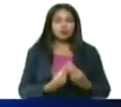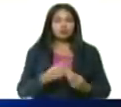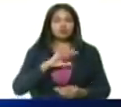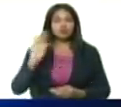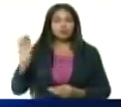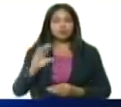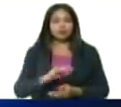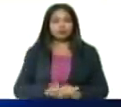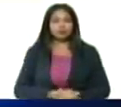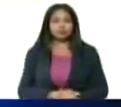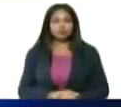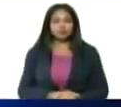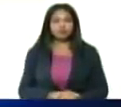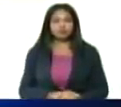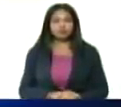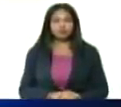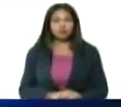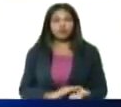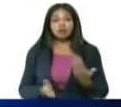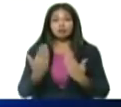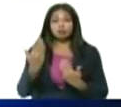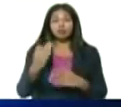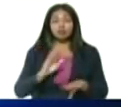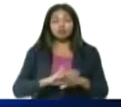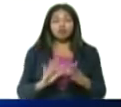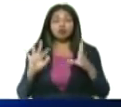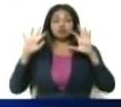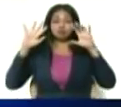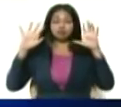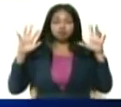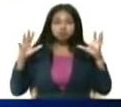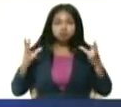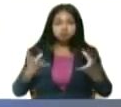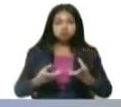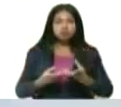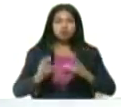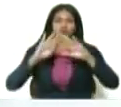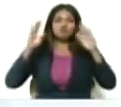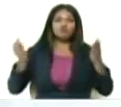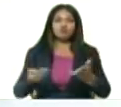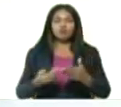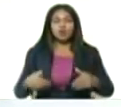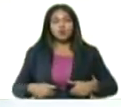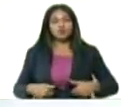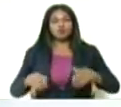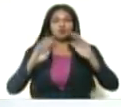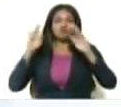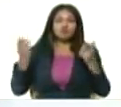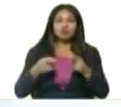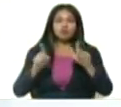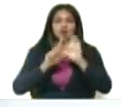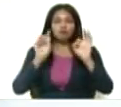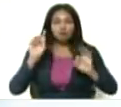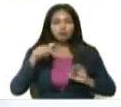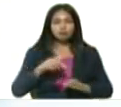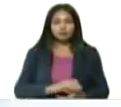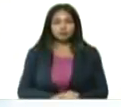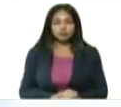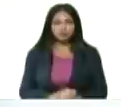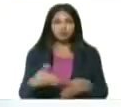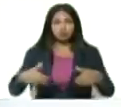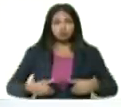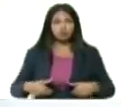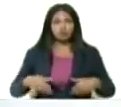país. Es muy importante porque es una pandemia mundial que debe ser enfrentada con un esfuerzo mundial, un esfuerzo